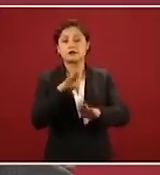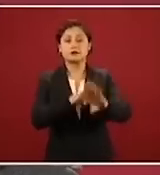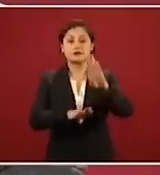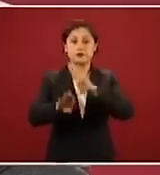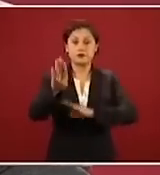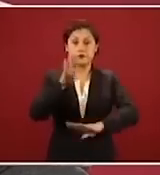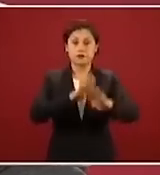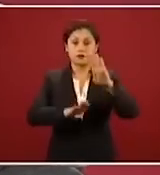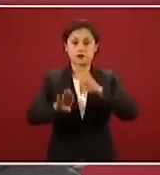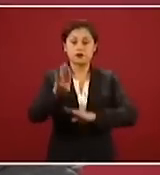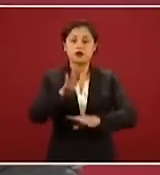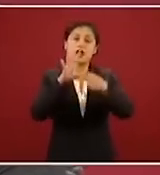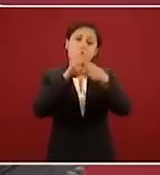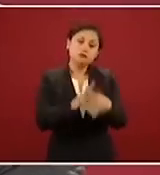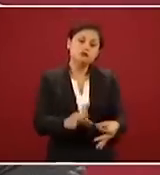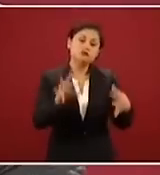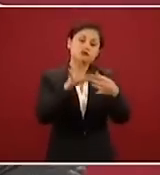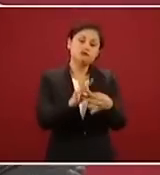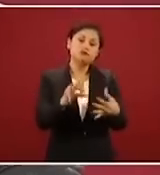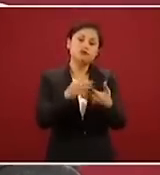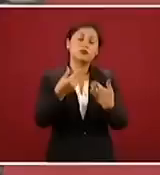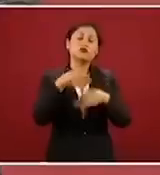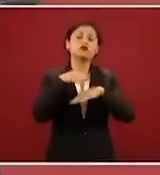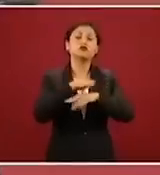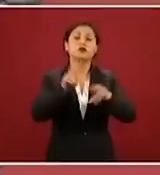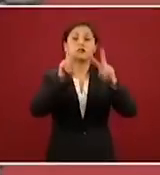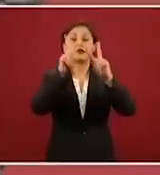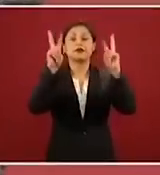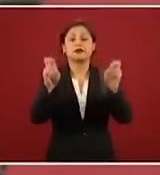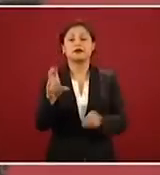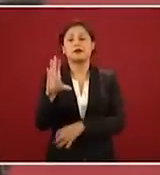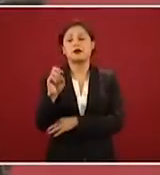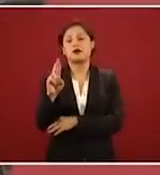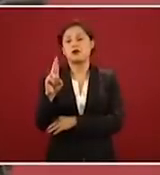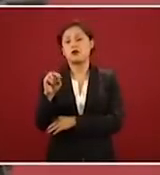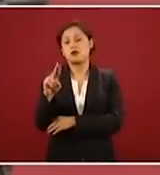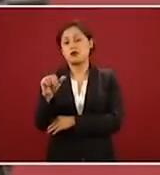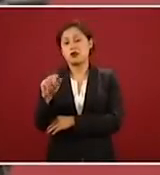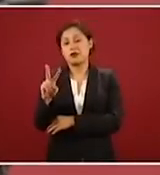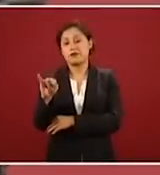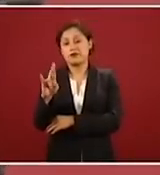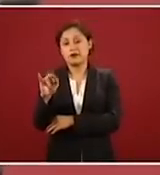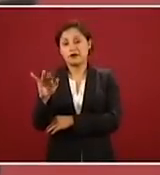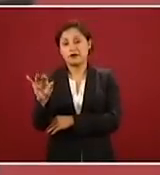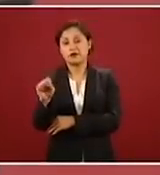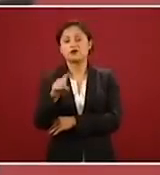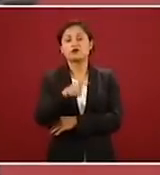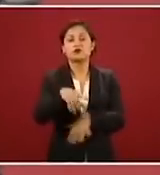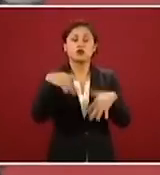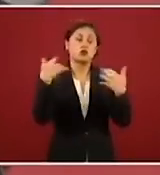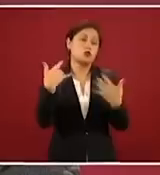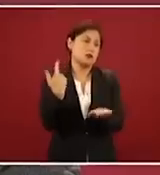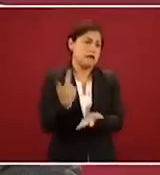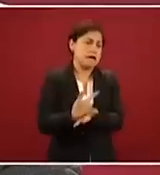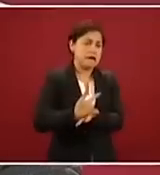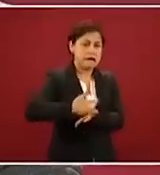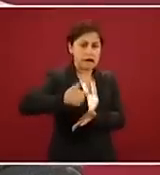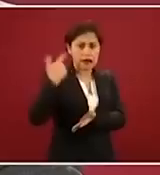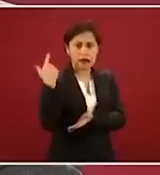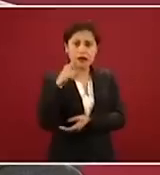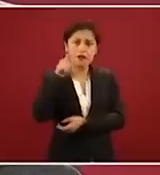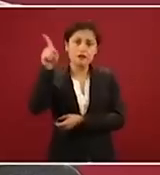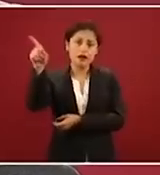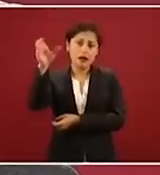del coronavirus, de que era una cosa gravísima que estaba pasando en China,